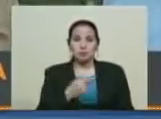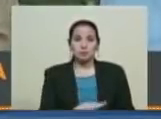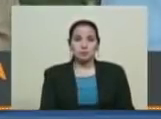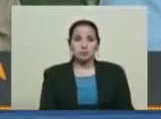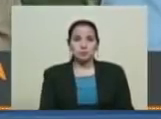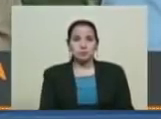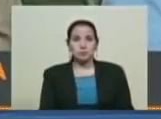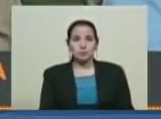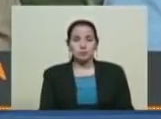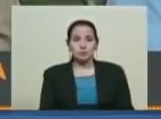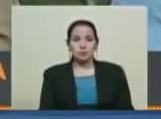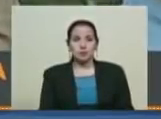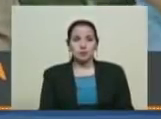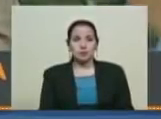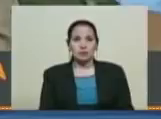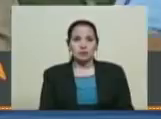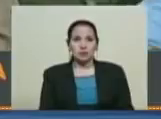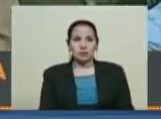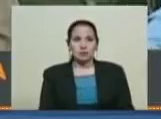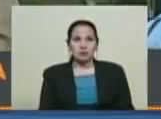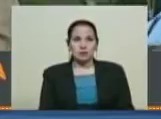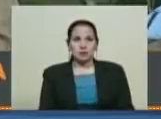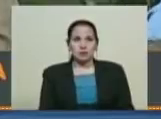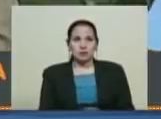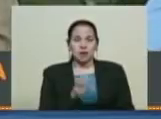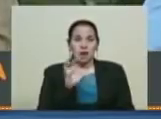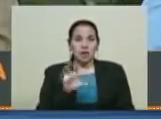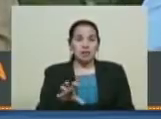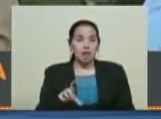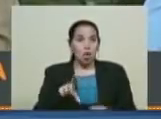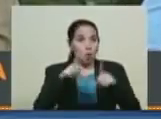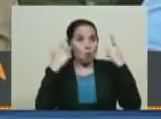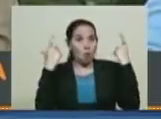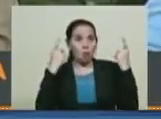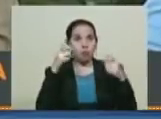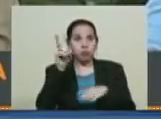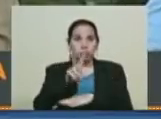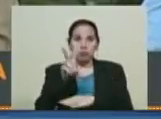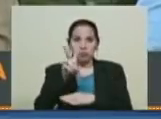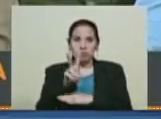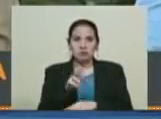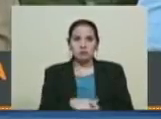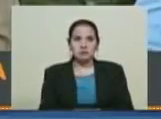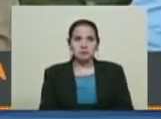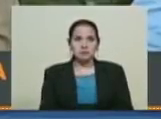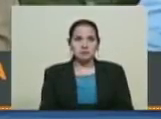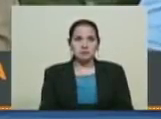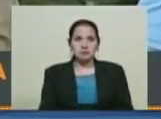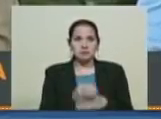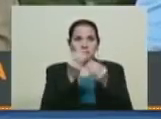Vamos a hacer un pase al estado Vargas, a La Guaira. Allá en la avenida principal de La